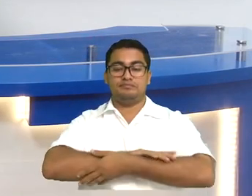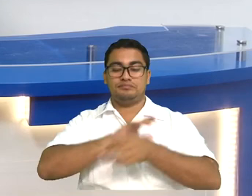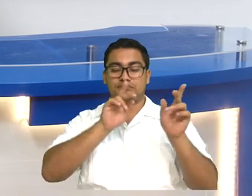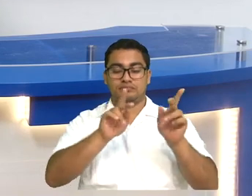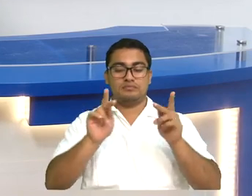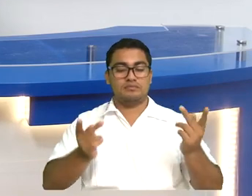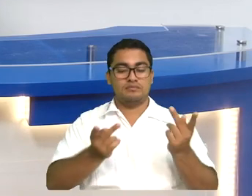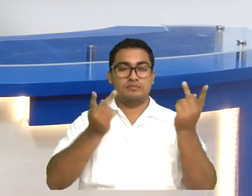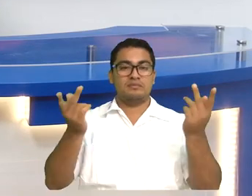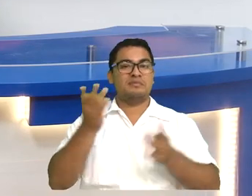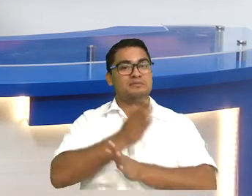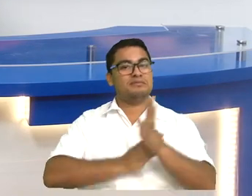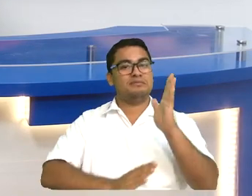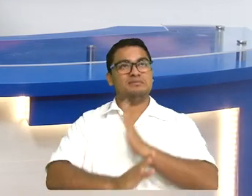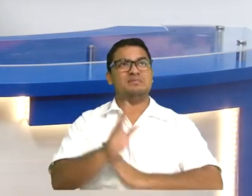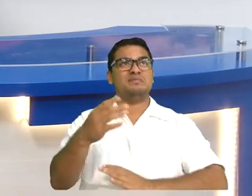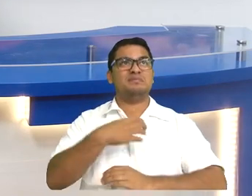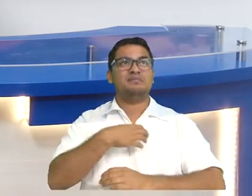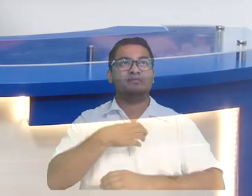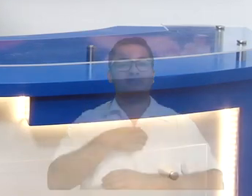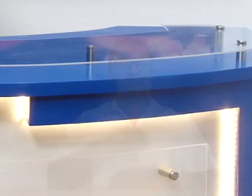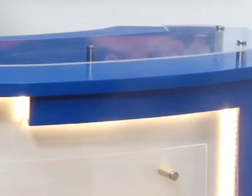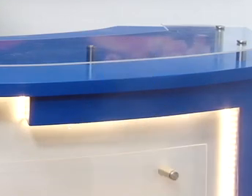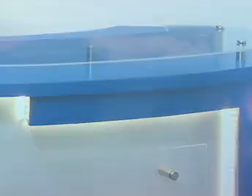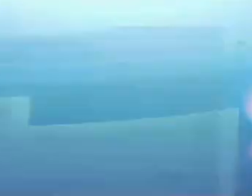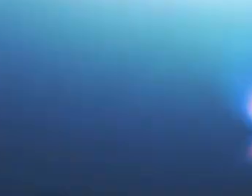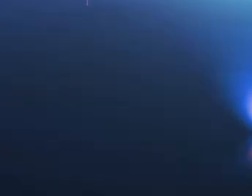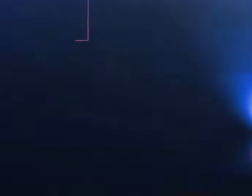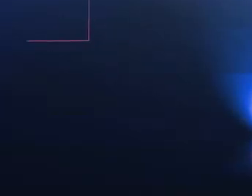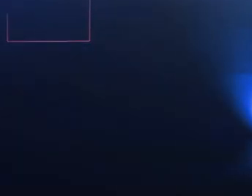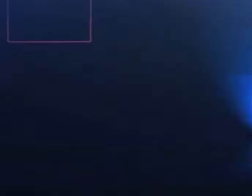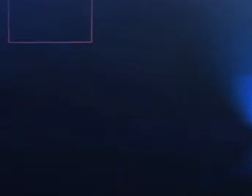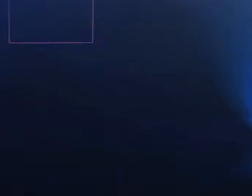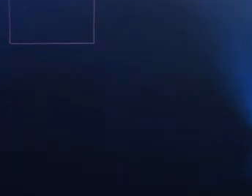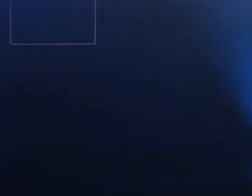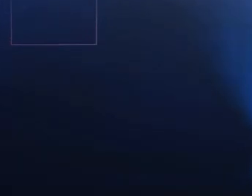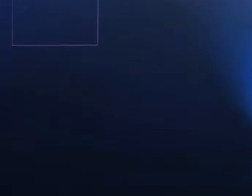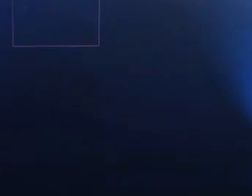que viven con esta condición. Veamos.